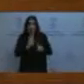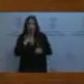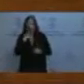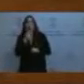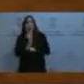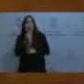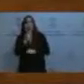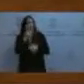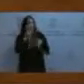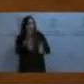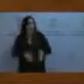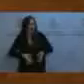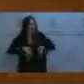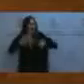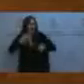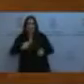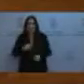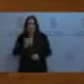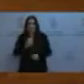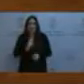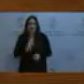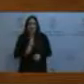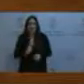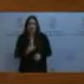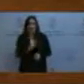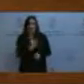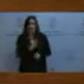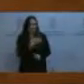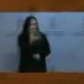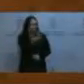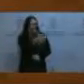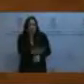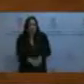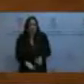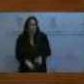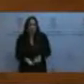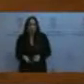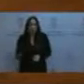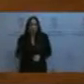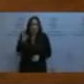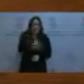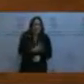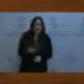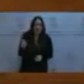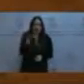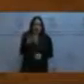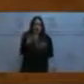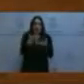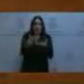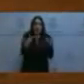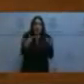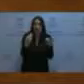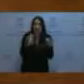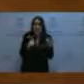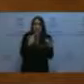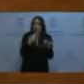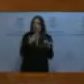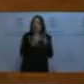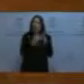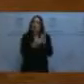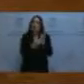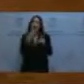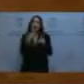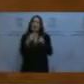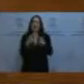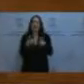pregunto, ¿pero no les da vergüenza reiterar una y otra vez la frase del proyecto político que ha recibido la